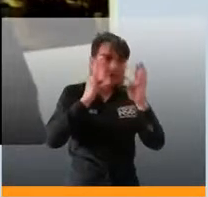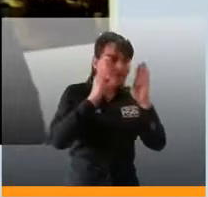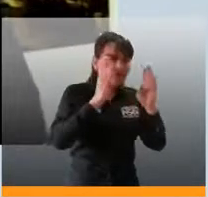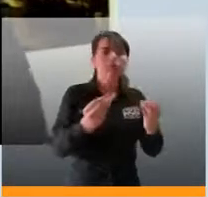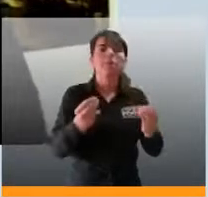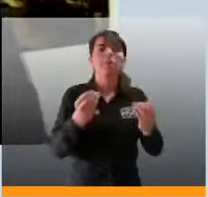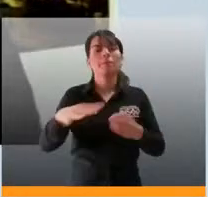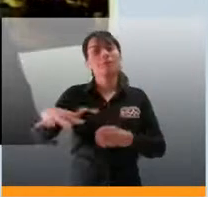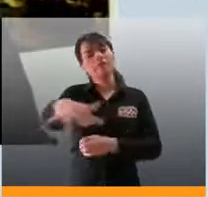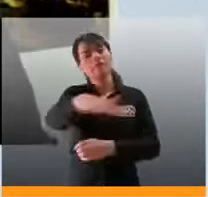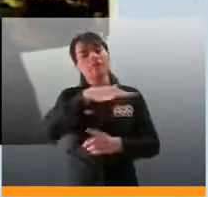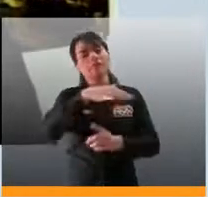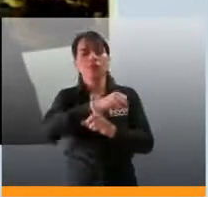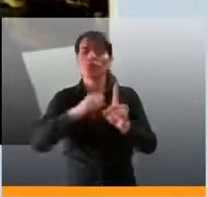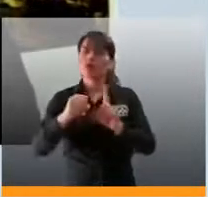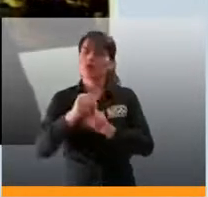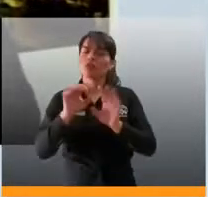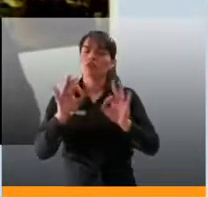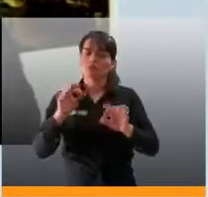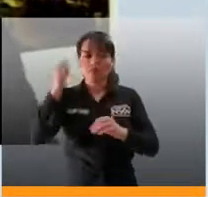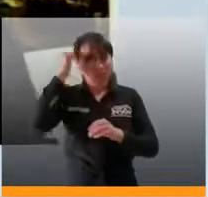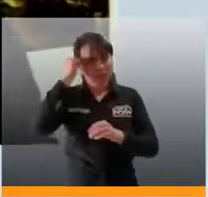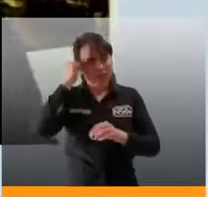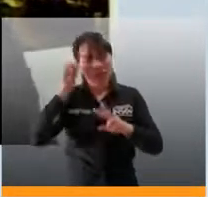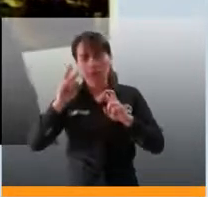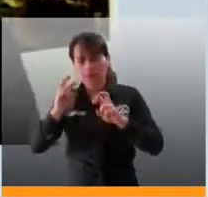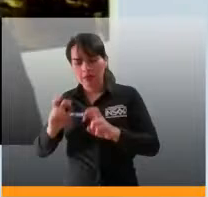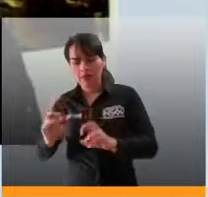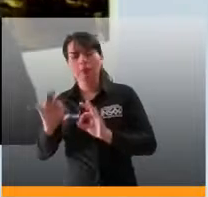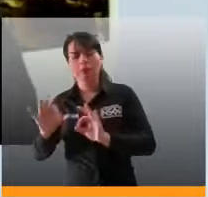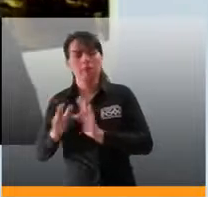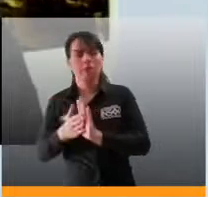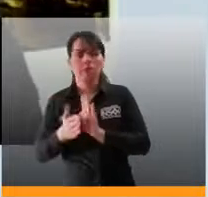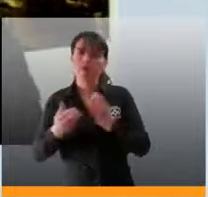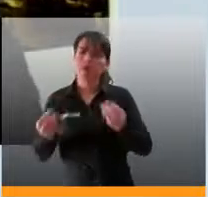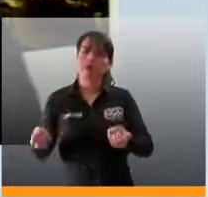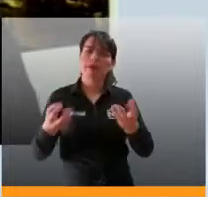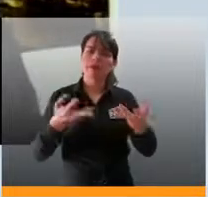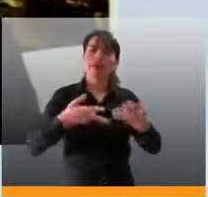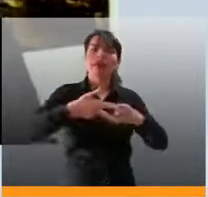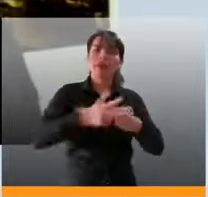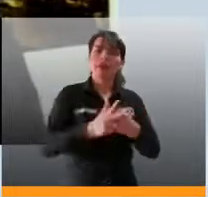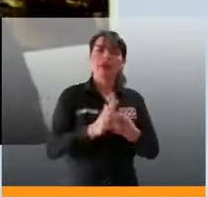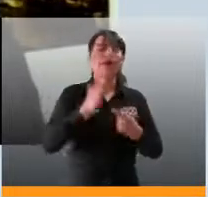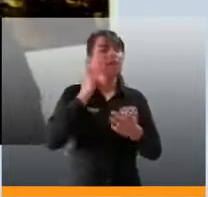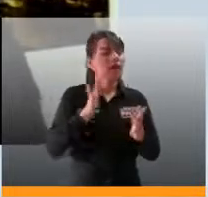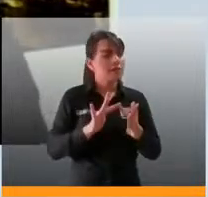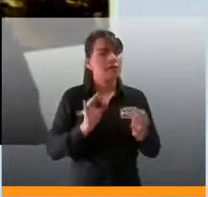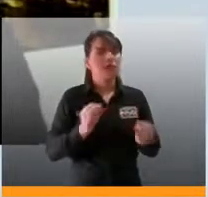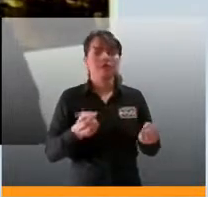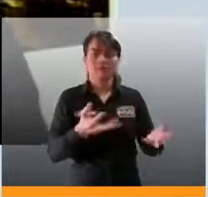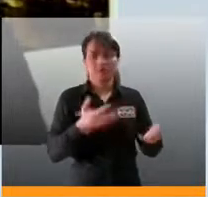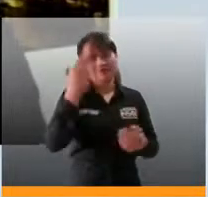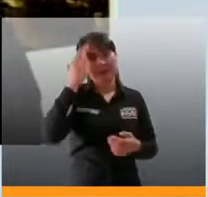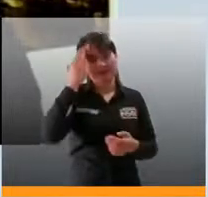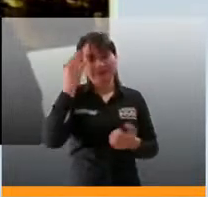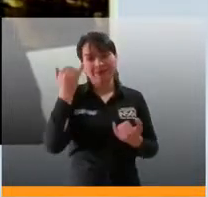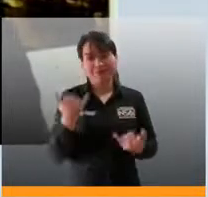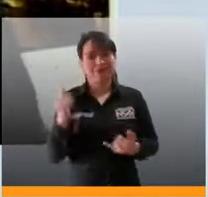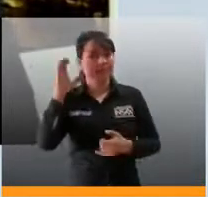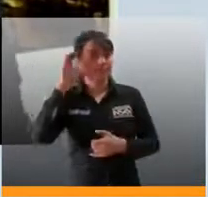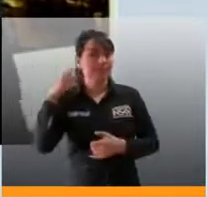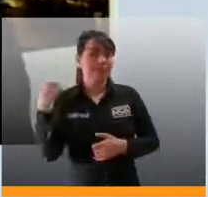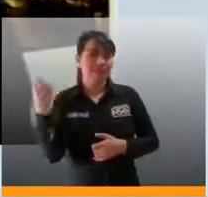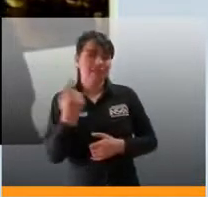la sociedad, hacer docencia, investigación y producción social a través de esa herramienta que teníamos y que tenemos, porque lo estamos haciendo en